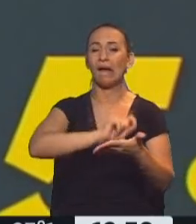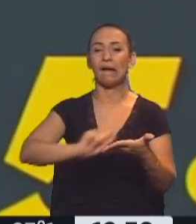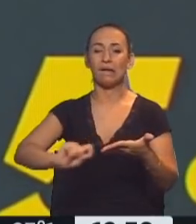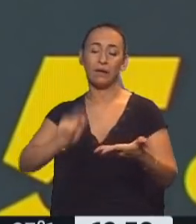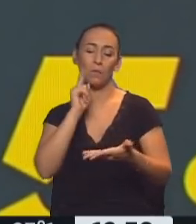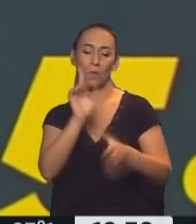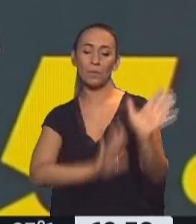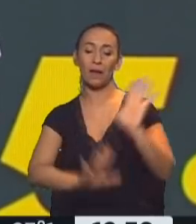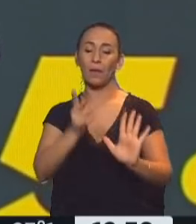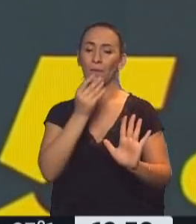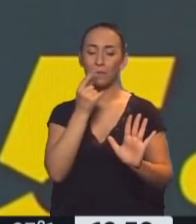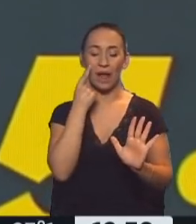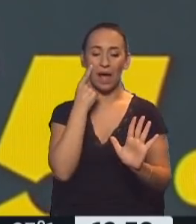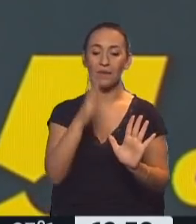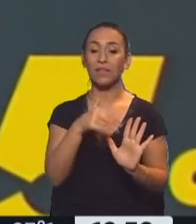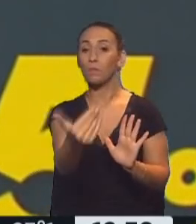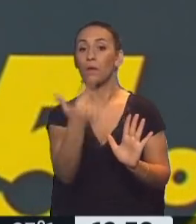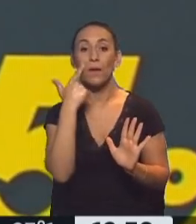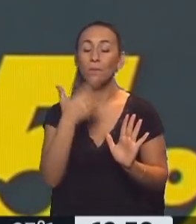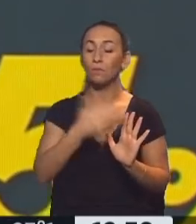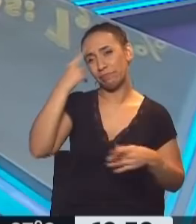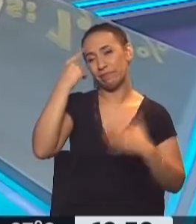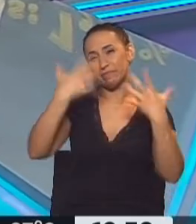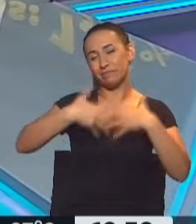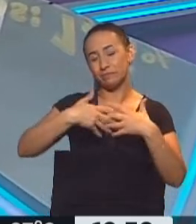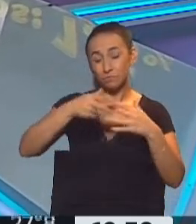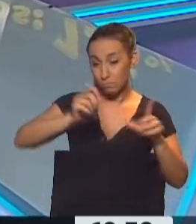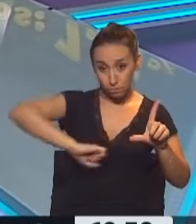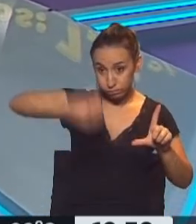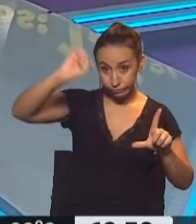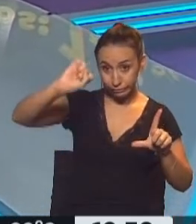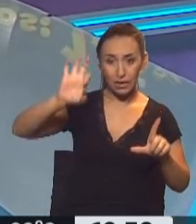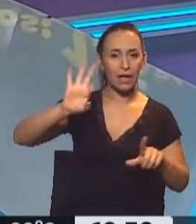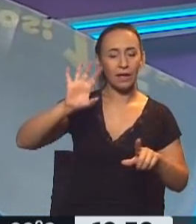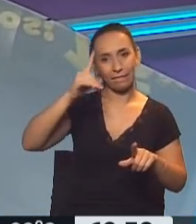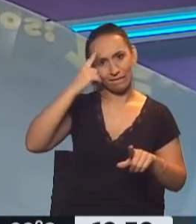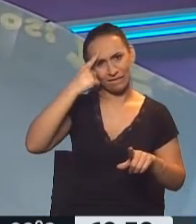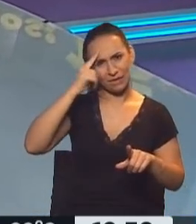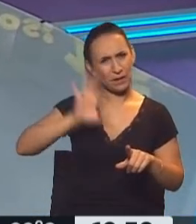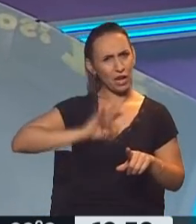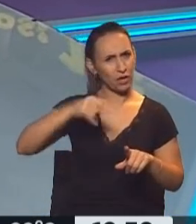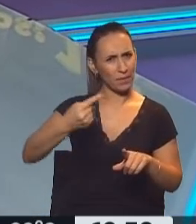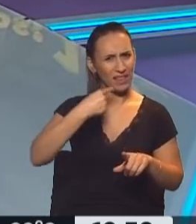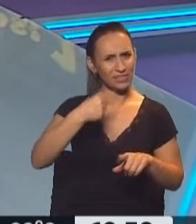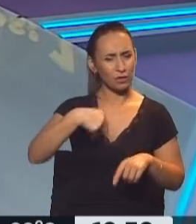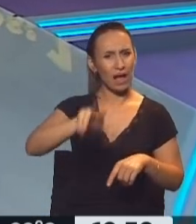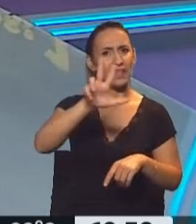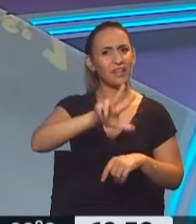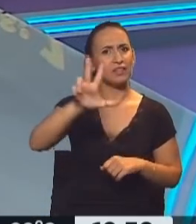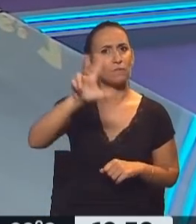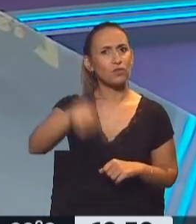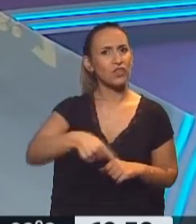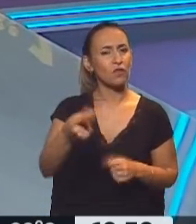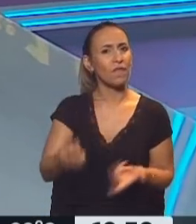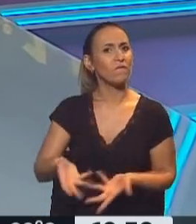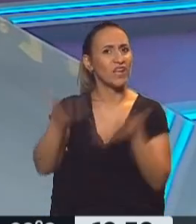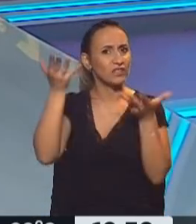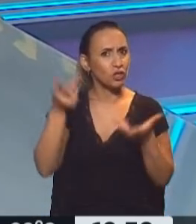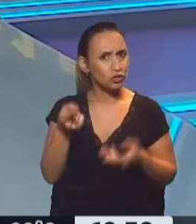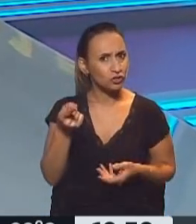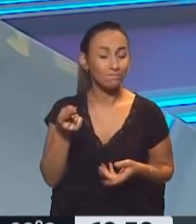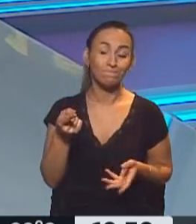como educación, salud, tecnología, ¿no? Obra pública además se va a poner más dinero que en otras? ¿Qué